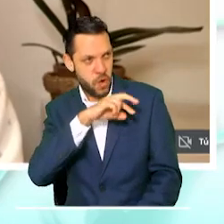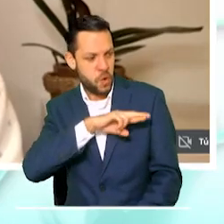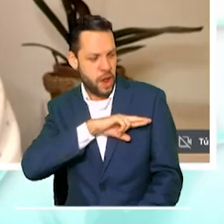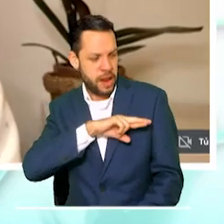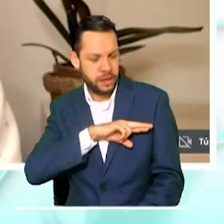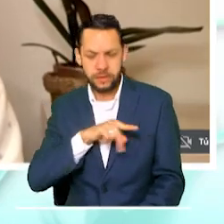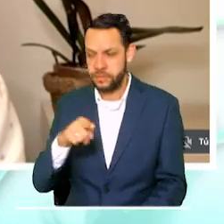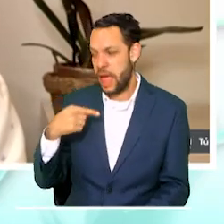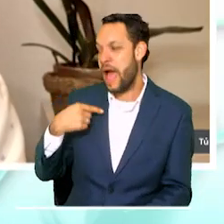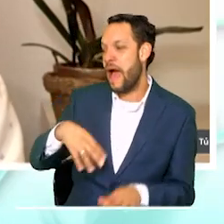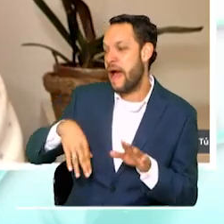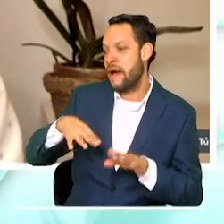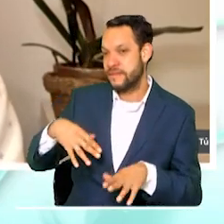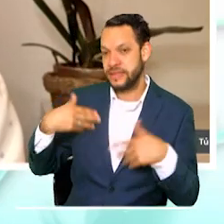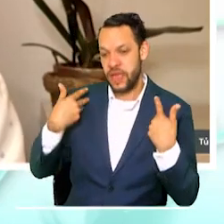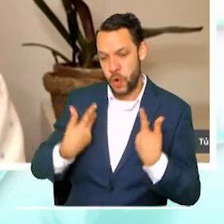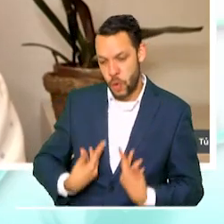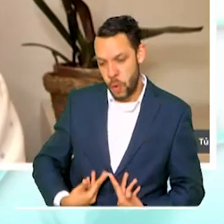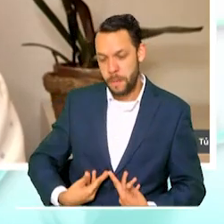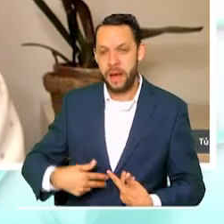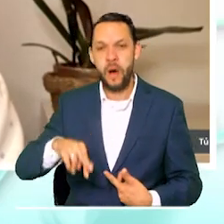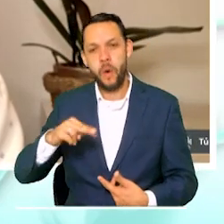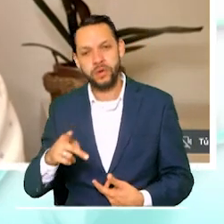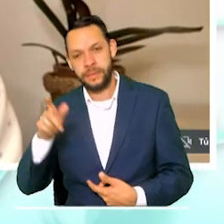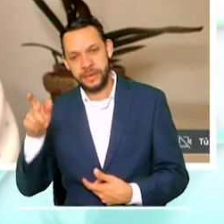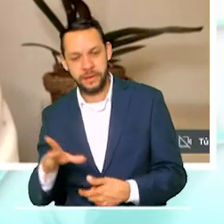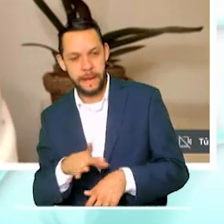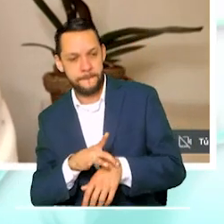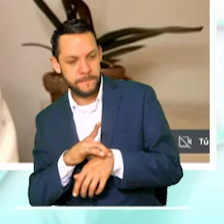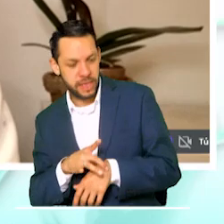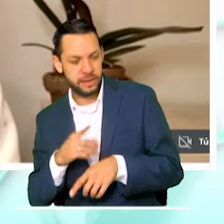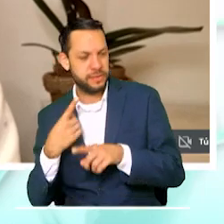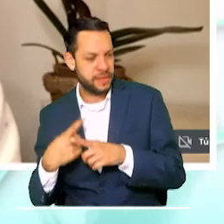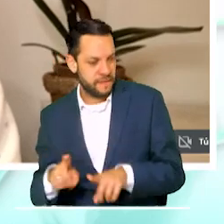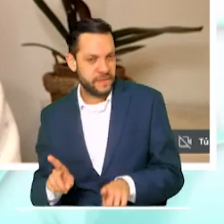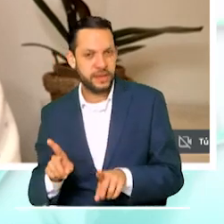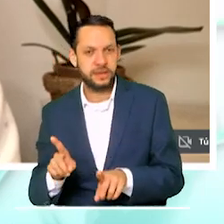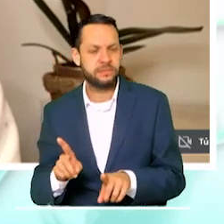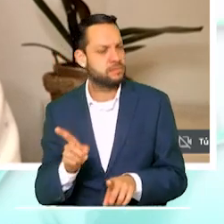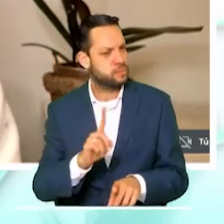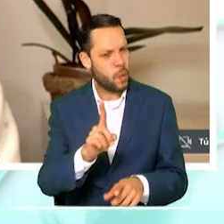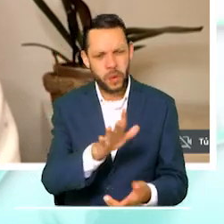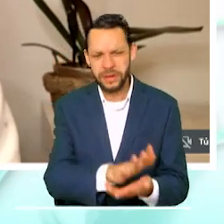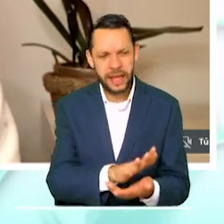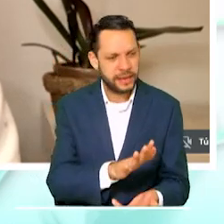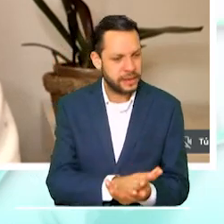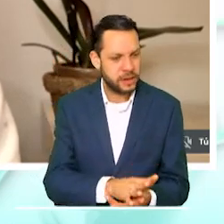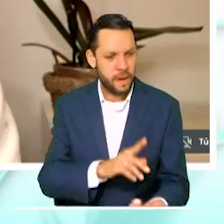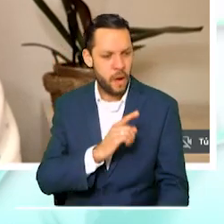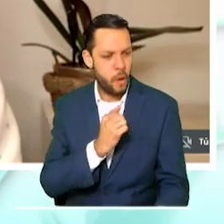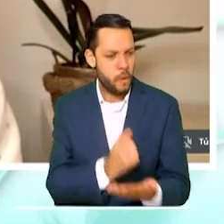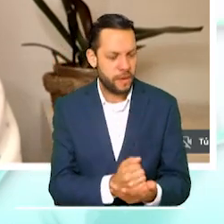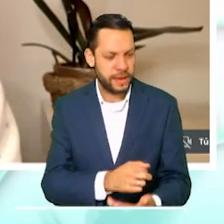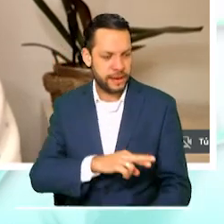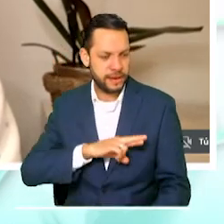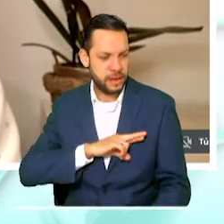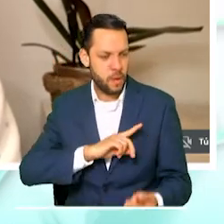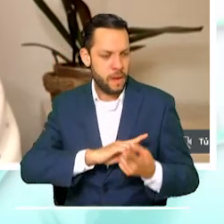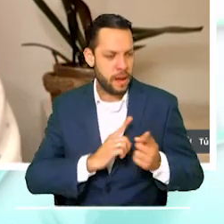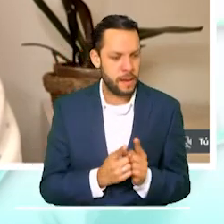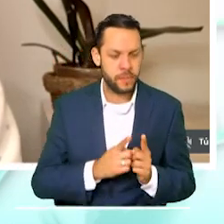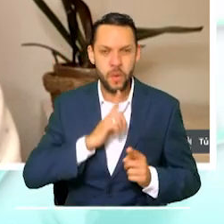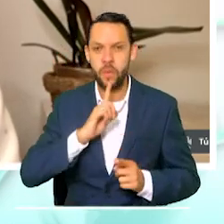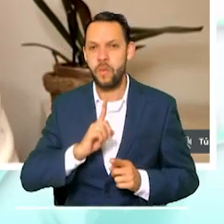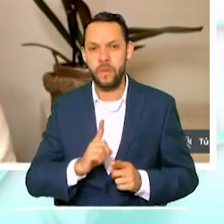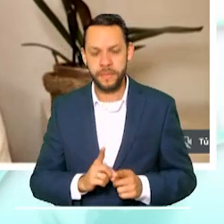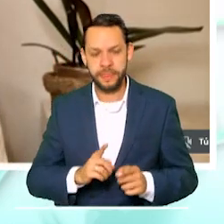India, otros médicos tienen su creencia, y a pesar que nosotros decimos siempre que la salud es un equilibrio de cuerpo, mente, espíritu, es muy